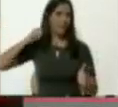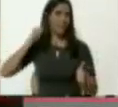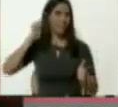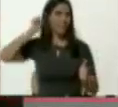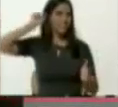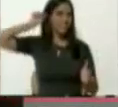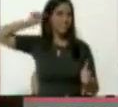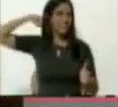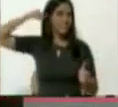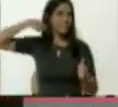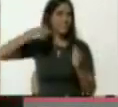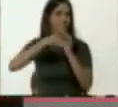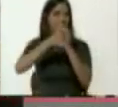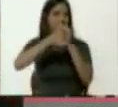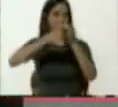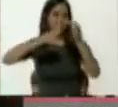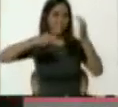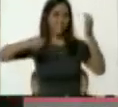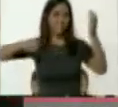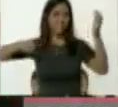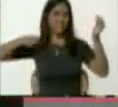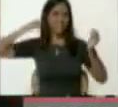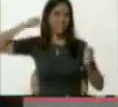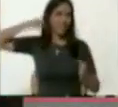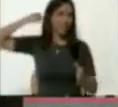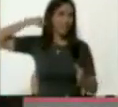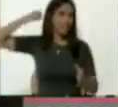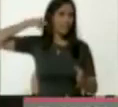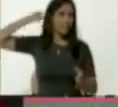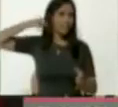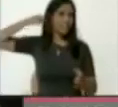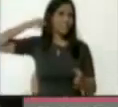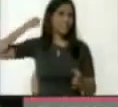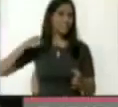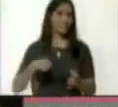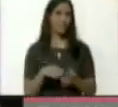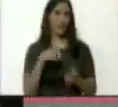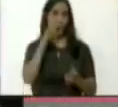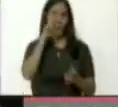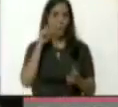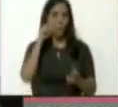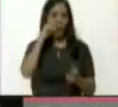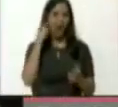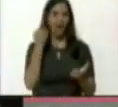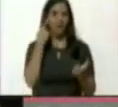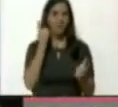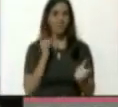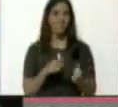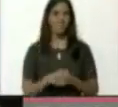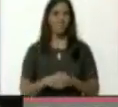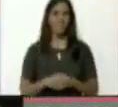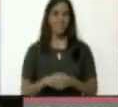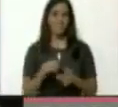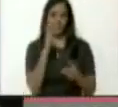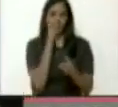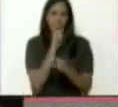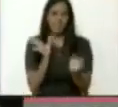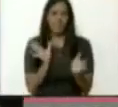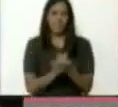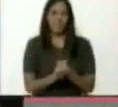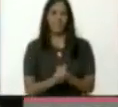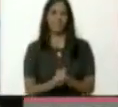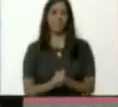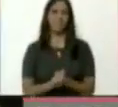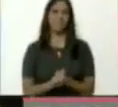son lapiceros kilométricos. Eso es como. Salía el lapicero, era azul y salía como. Manchaba la gomita. Manchaba la gomita. Eso la es una cosa horrible. Como tú te montas